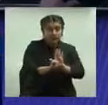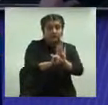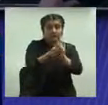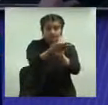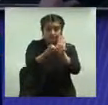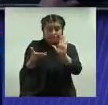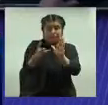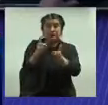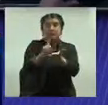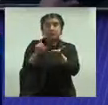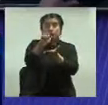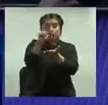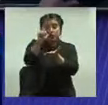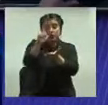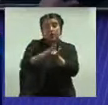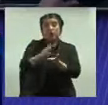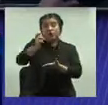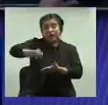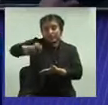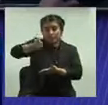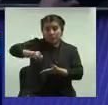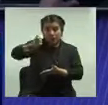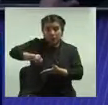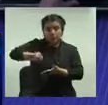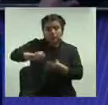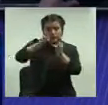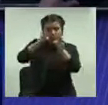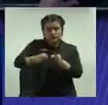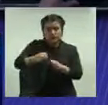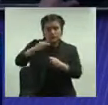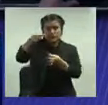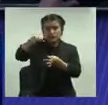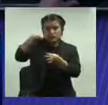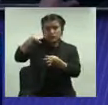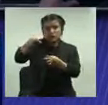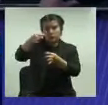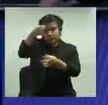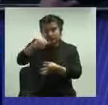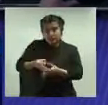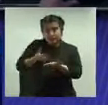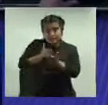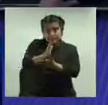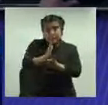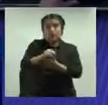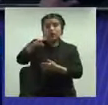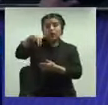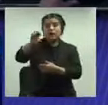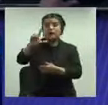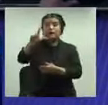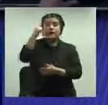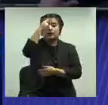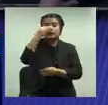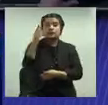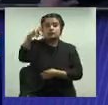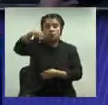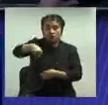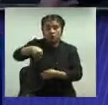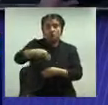Representantes del Colegio de Abogados y Notarios de Guatemala. Licenciado Wilson Joel López